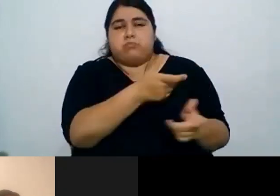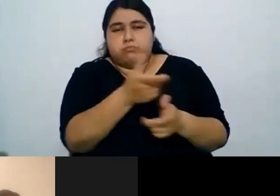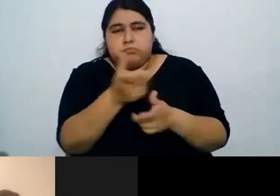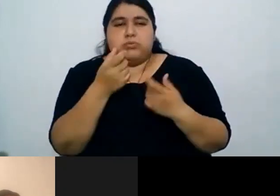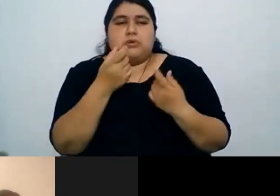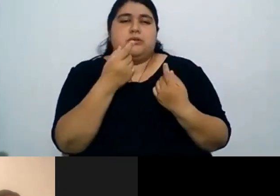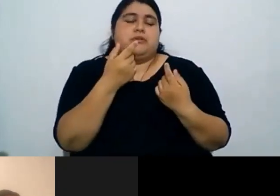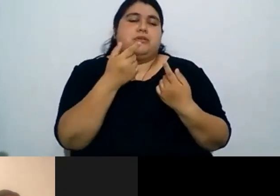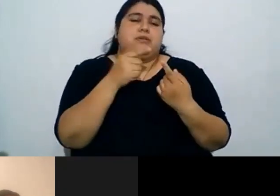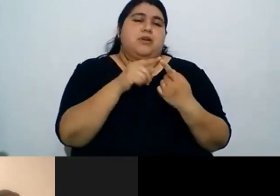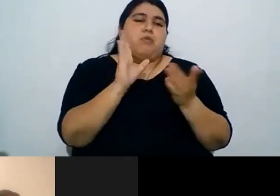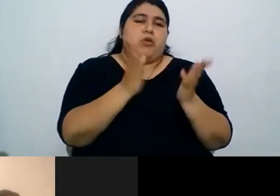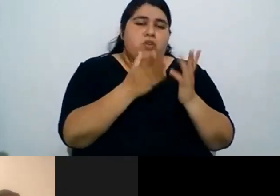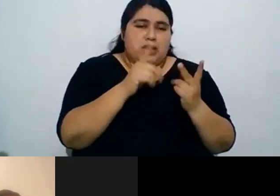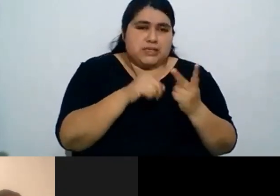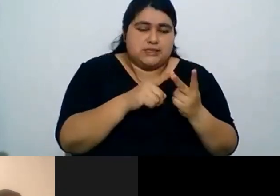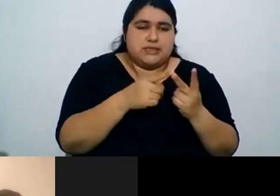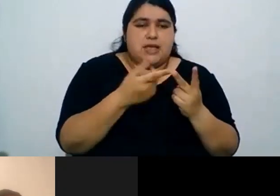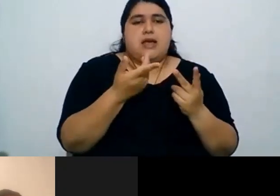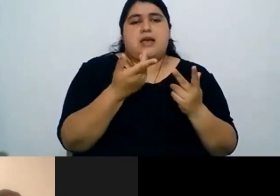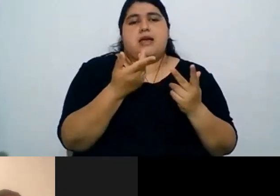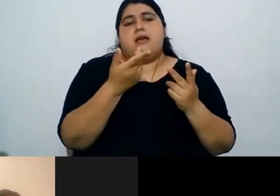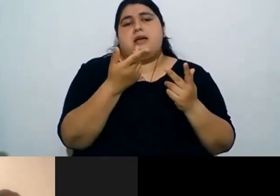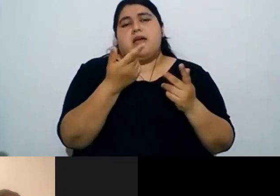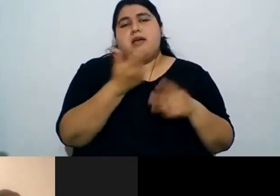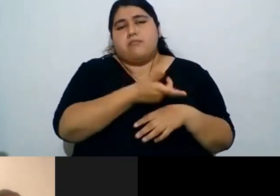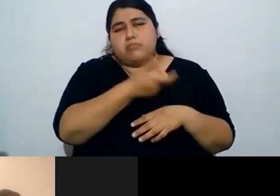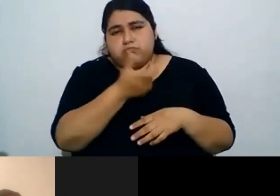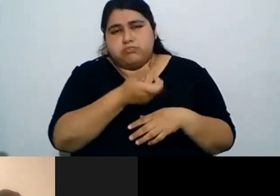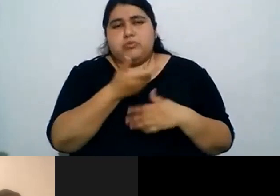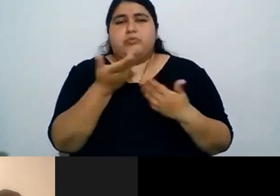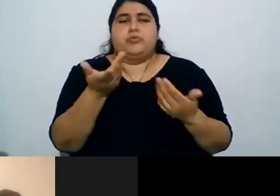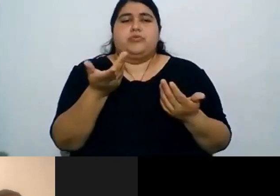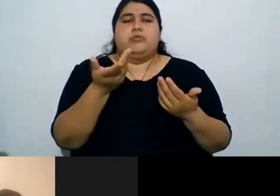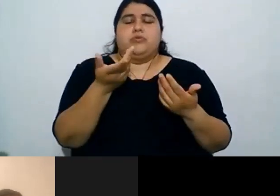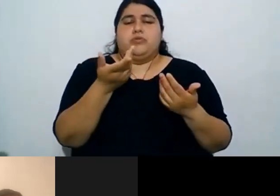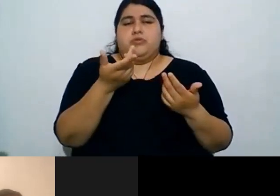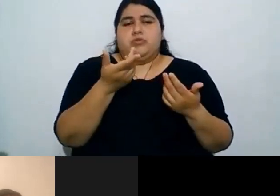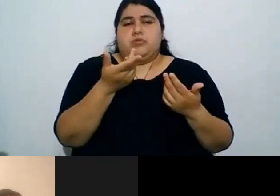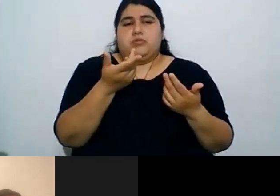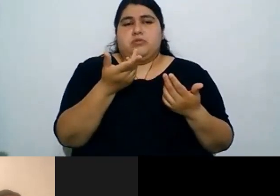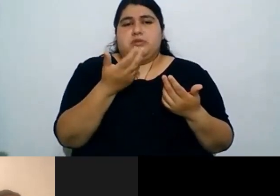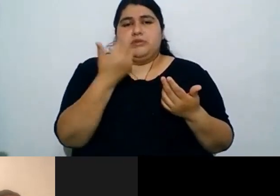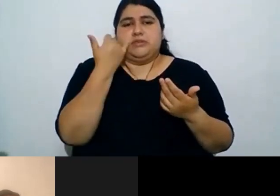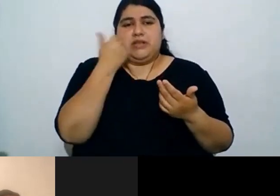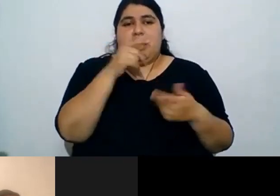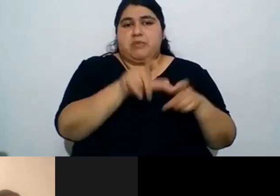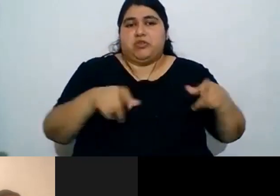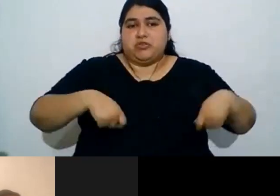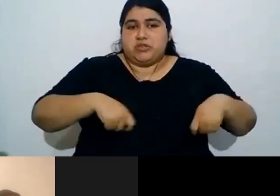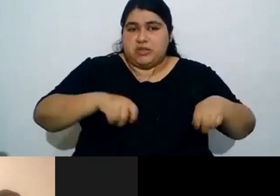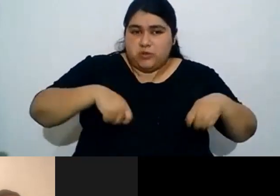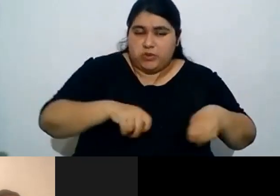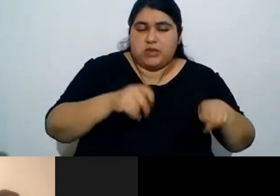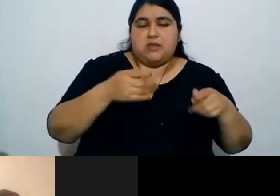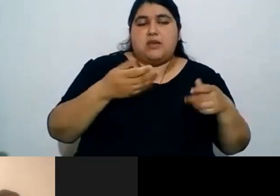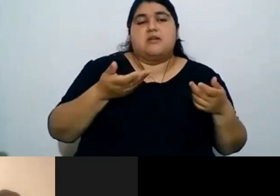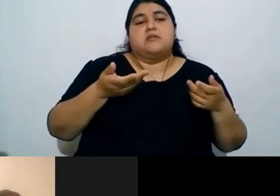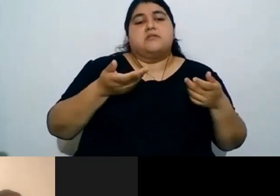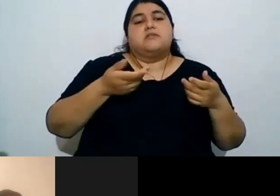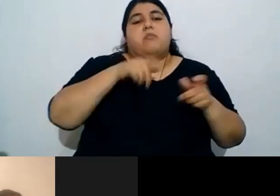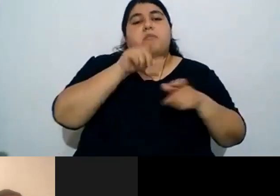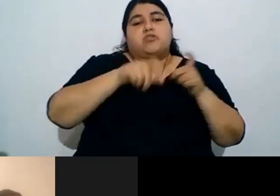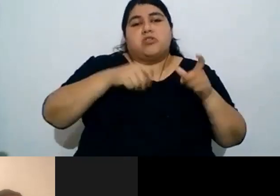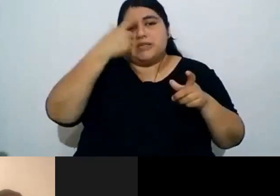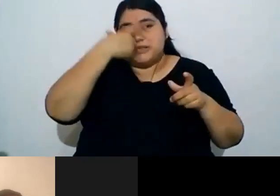por violencia de disparos, obviamente, quedan en sillas de ruedas, quedan ciegos,